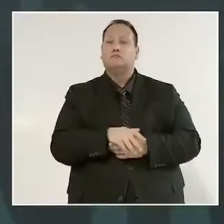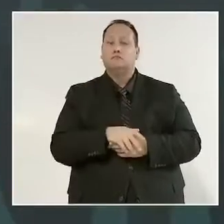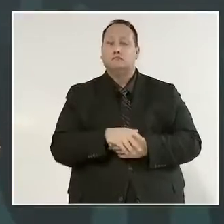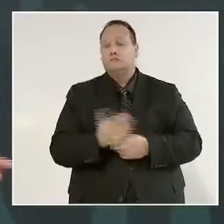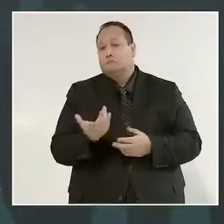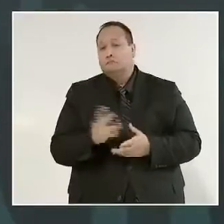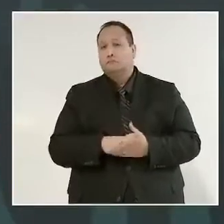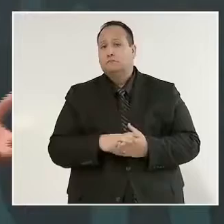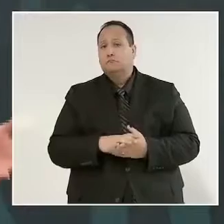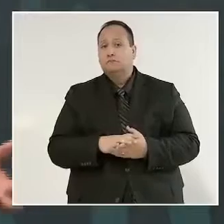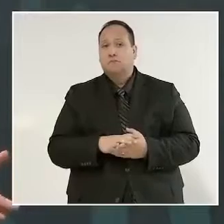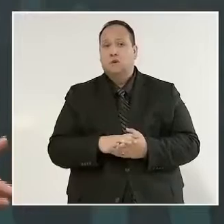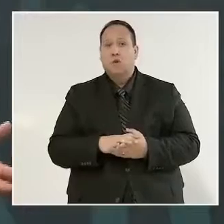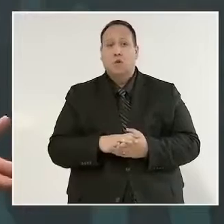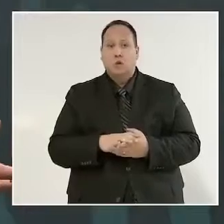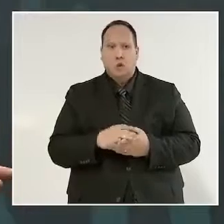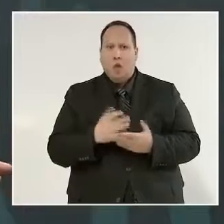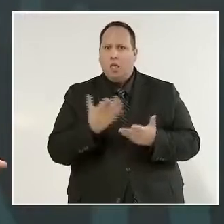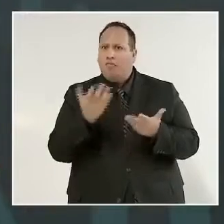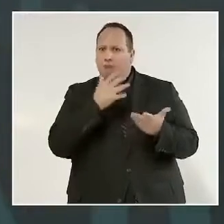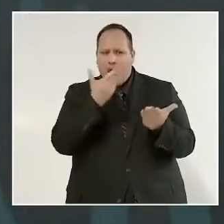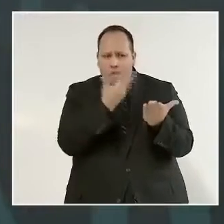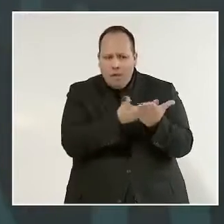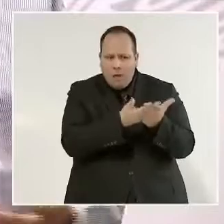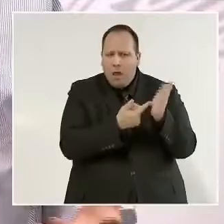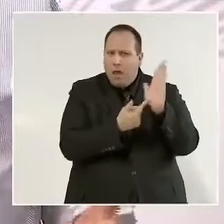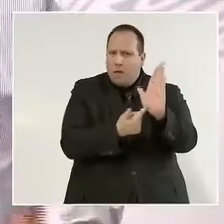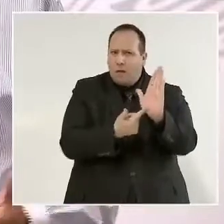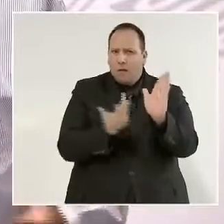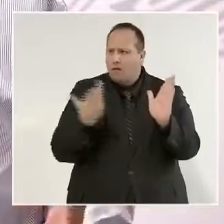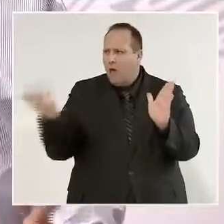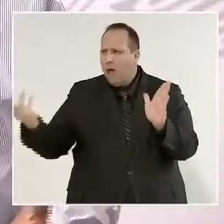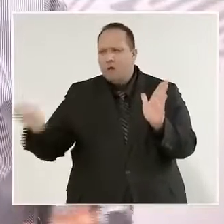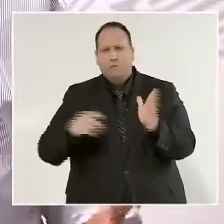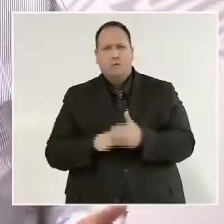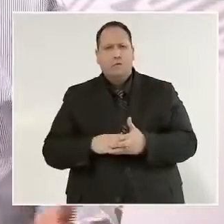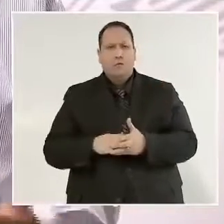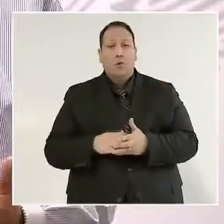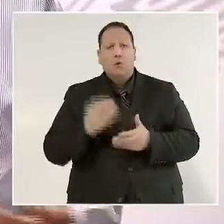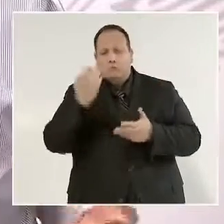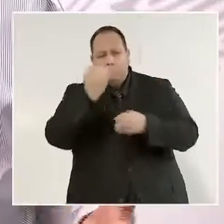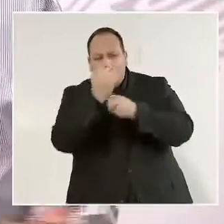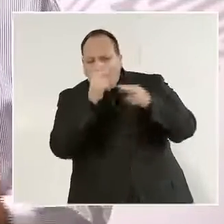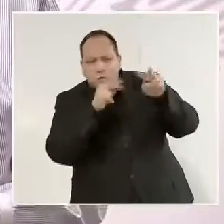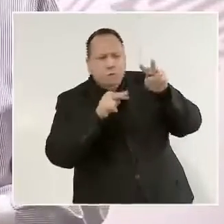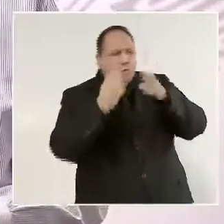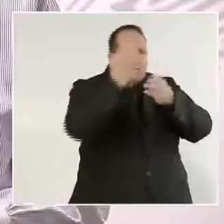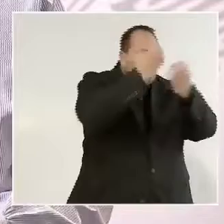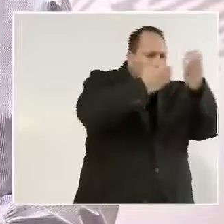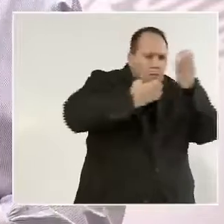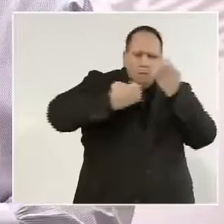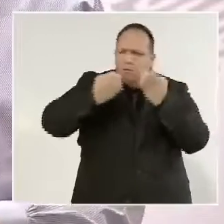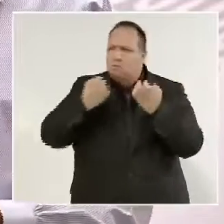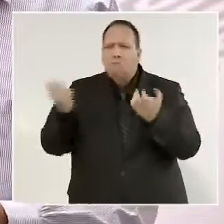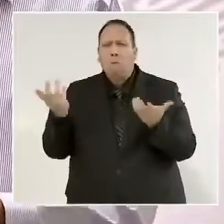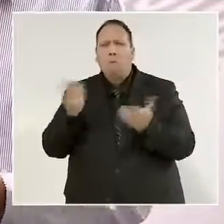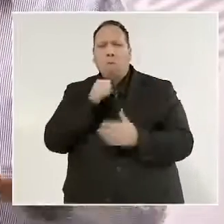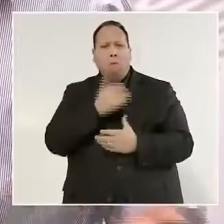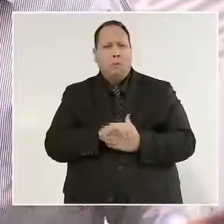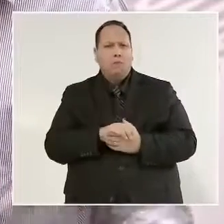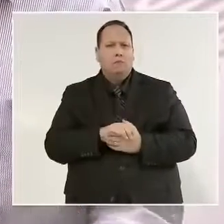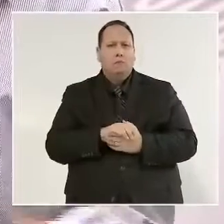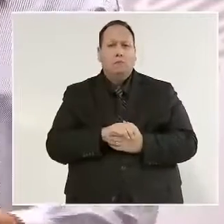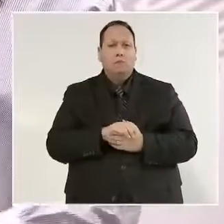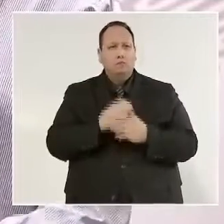sin tener elementos, sin un estudio, un análisis, sin un